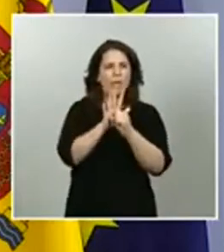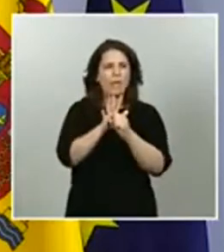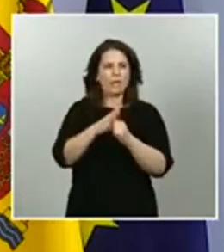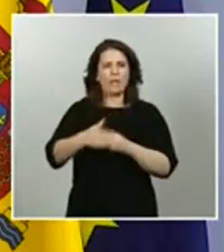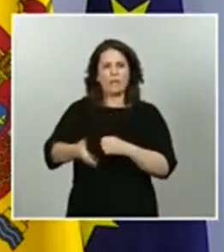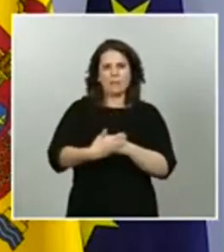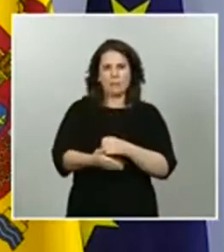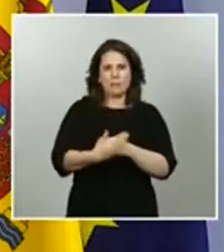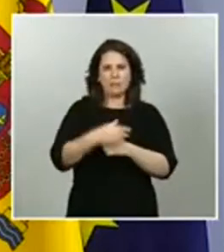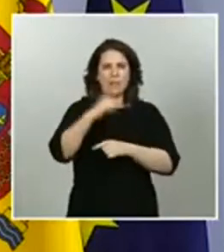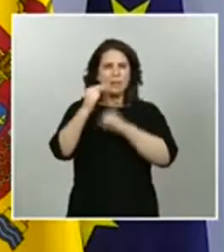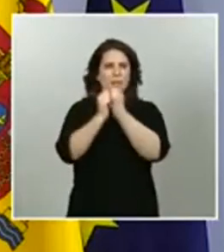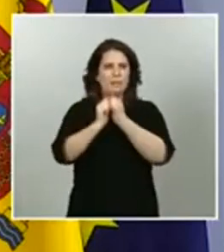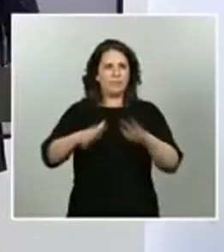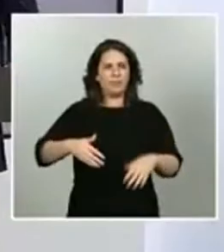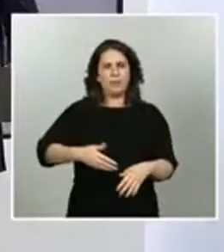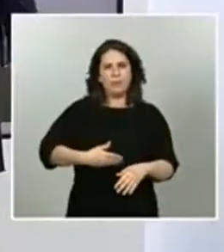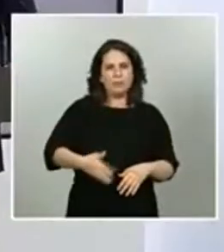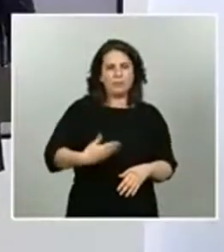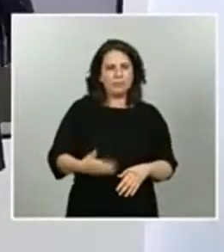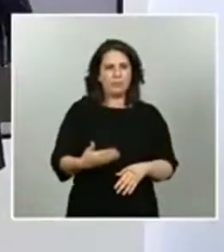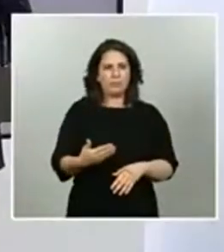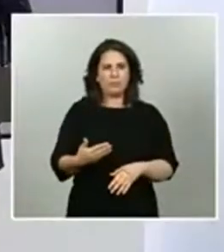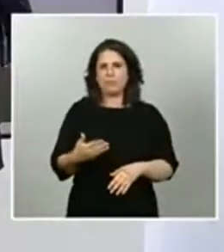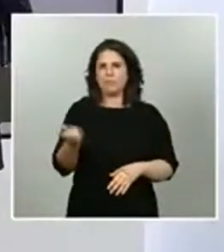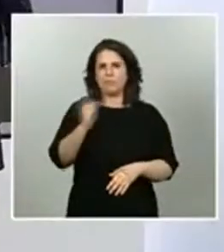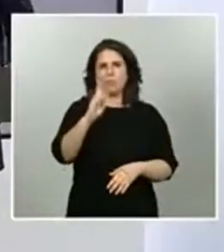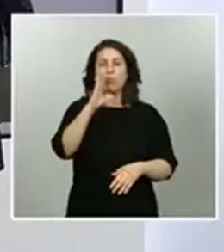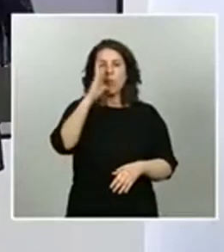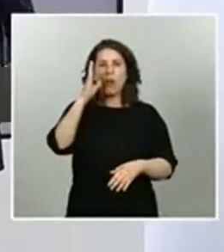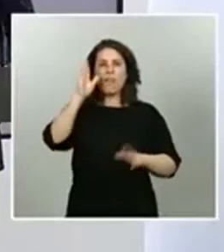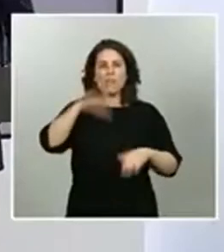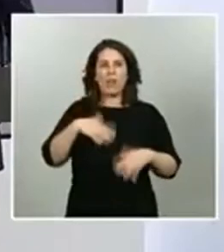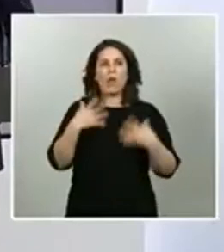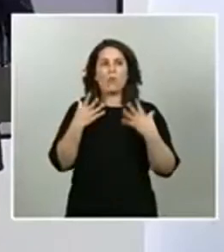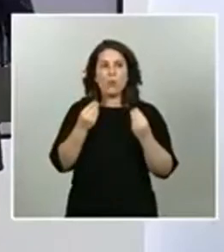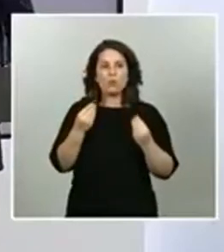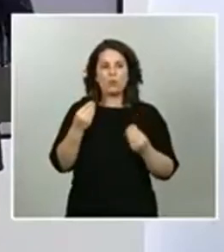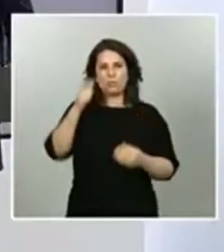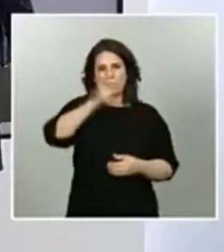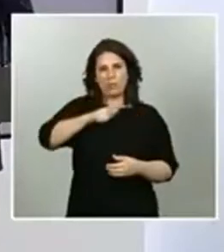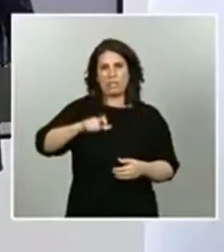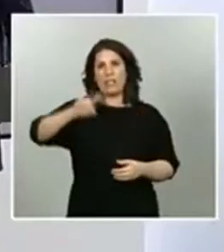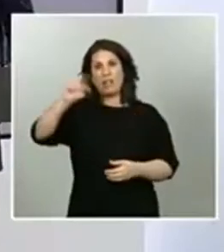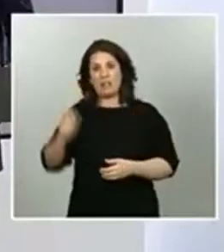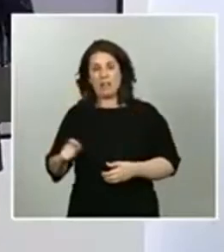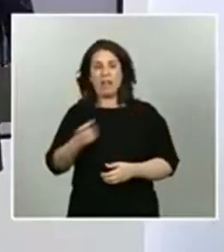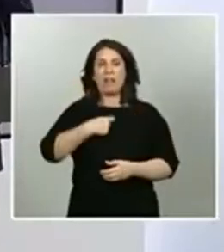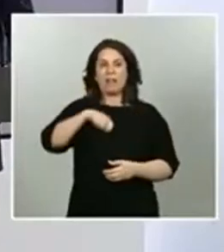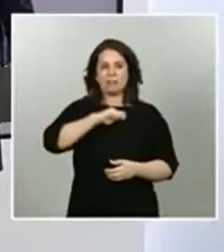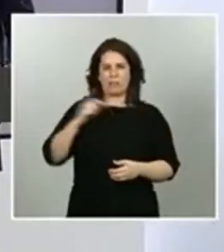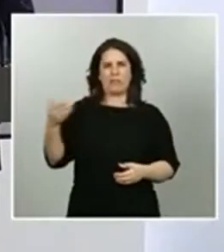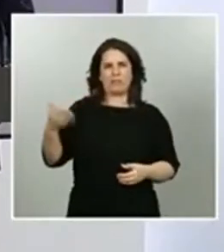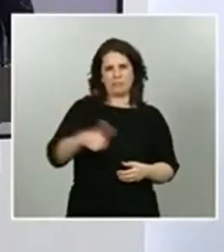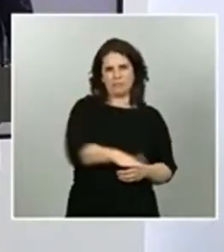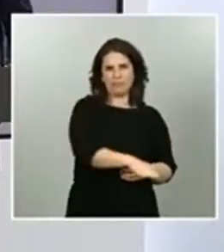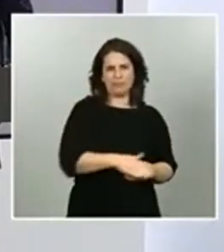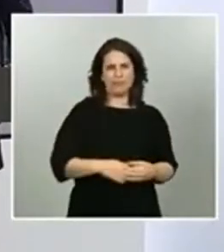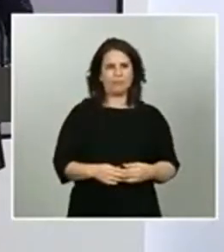que se ha llevado por delante la vida de muchísimos compatriotas en Italia, en España y se está llevando en el mundo.